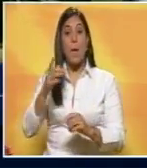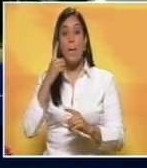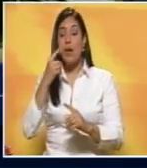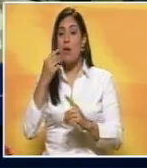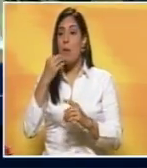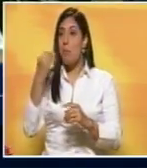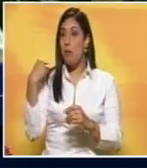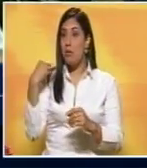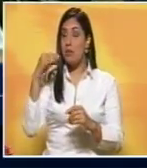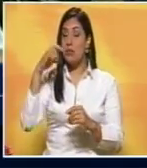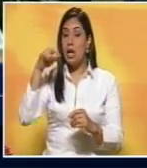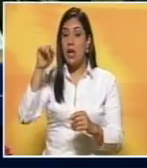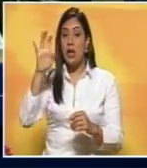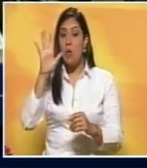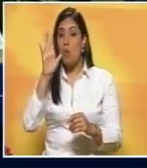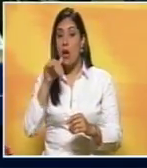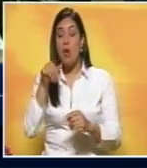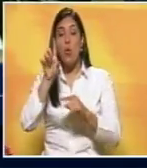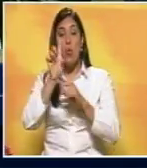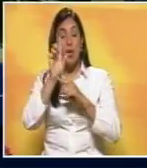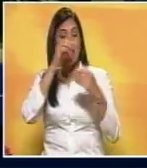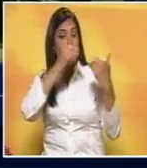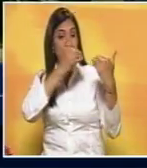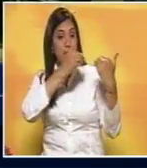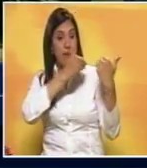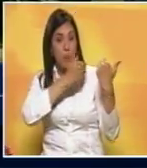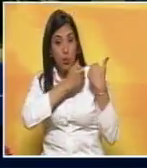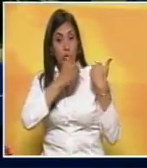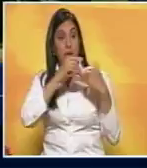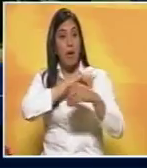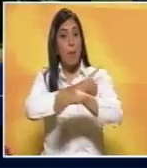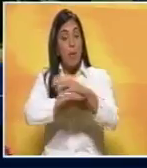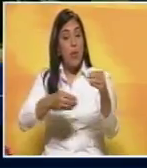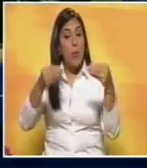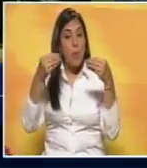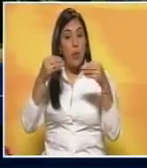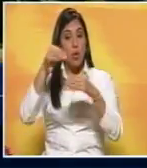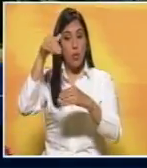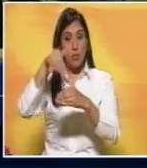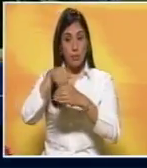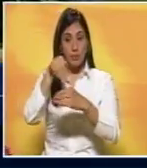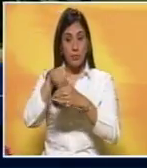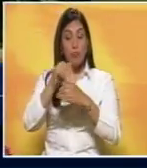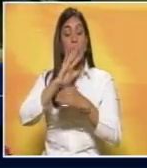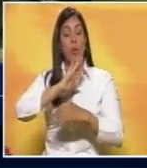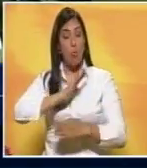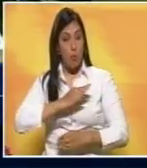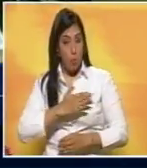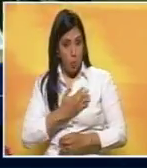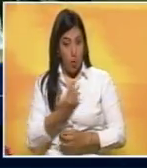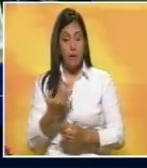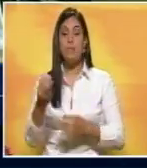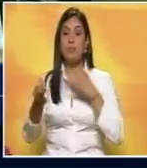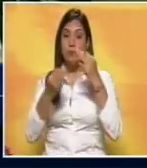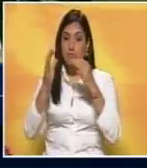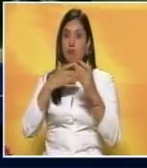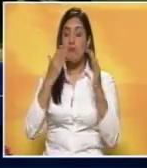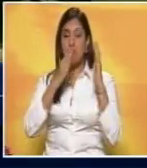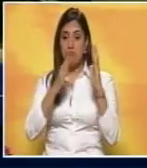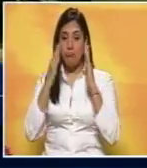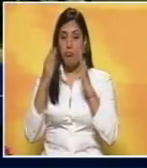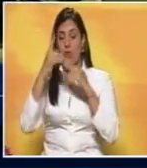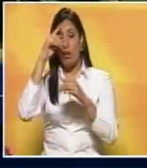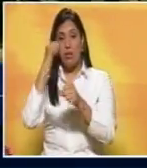el concurso del Consejo Nacional Electoral, que es el único organismo, el poder público electoral, que puede dirimir y que puede